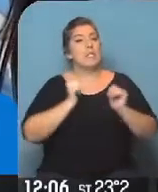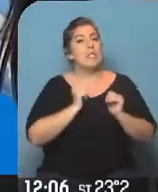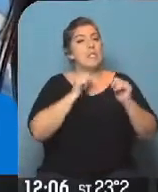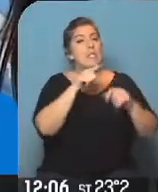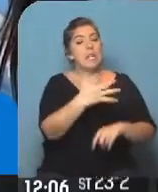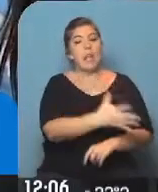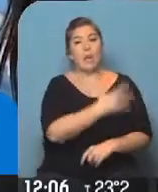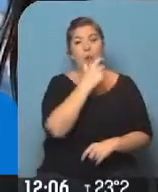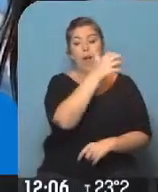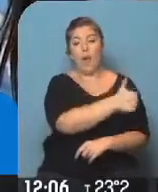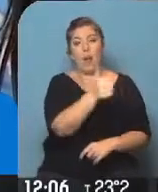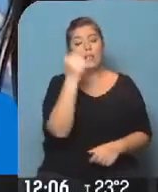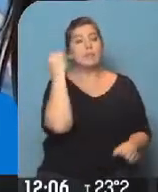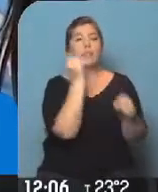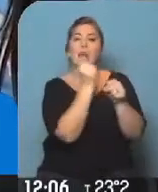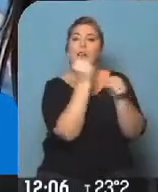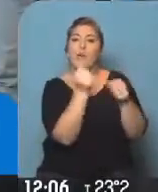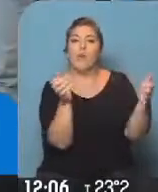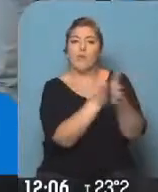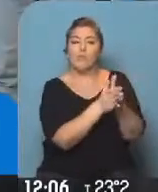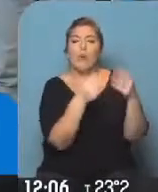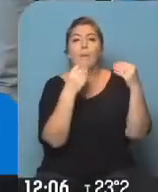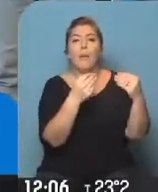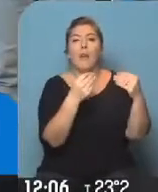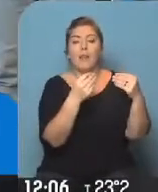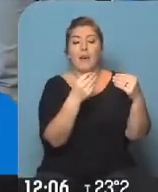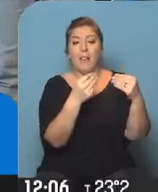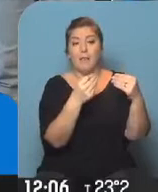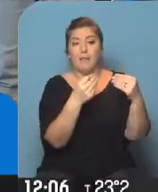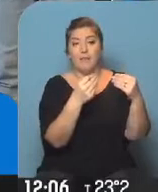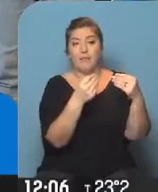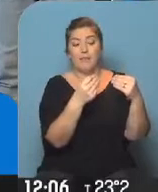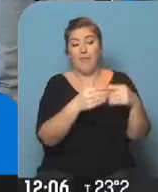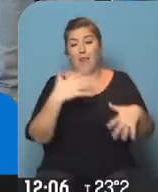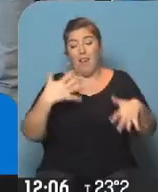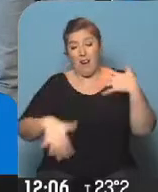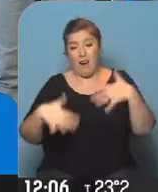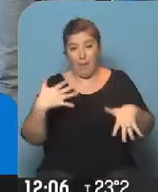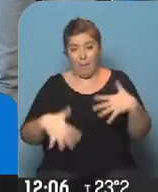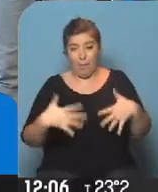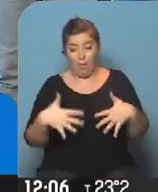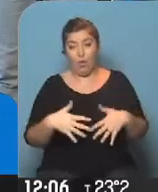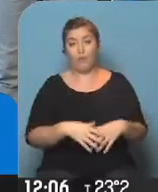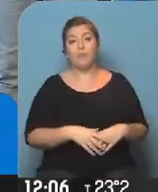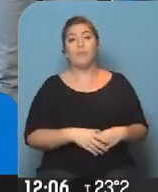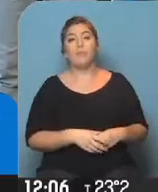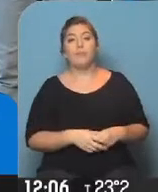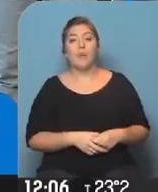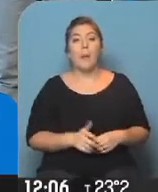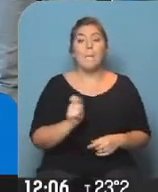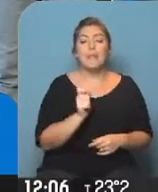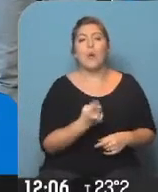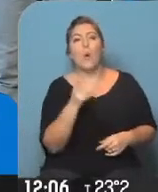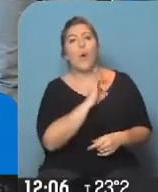Aerolíneas y trabajemos juntos para que lo antes posible, meses, algún año